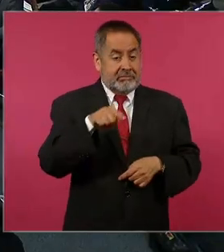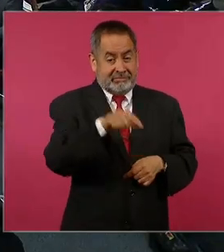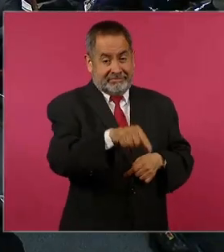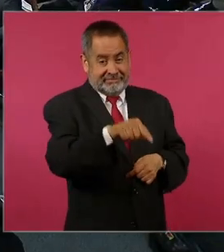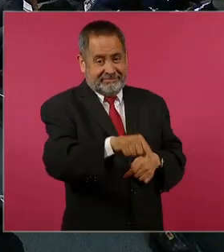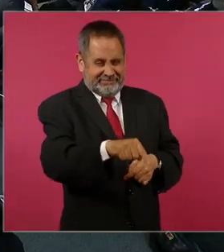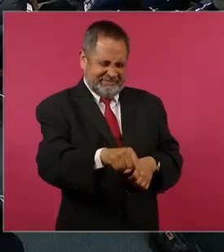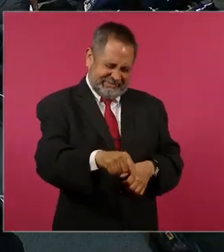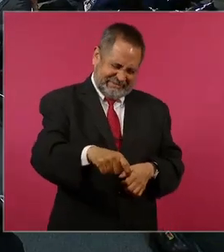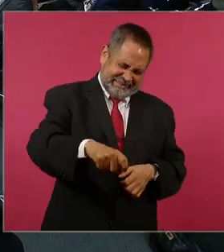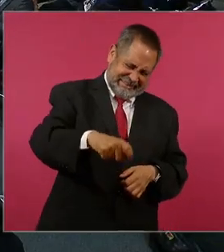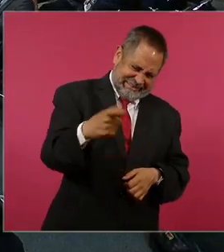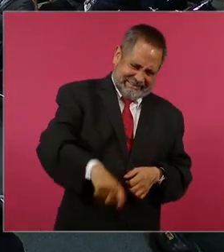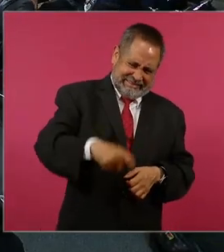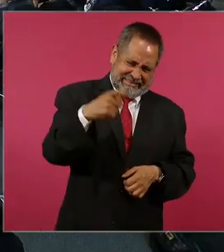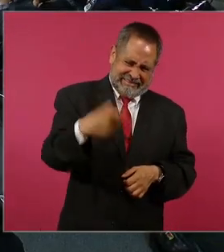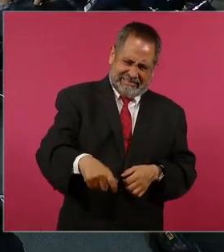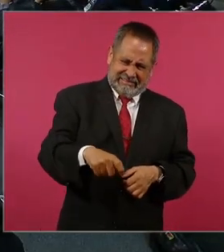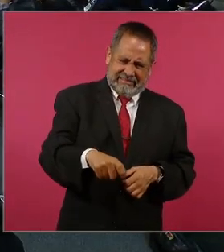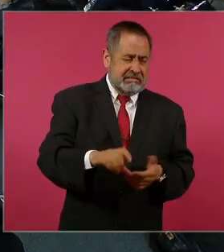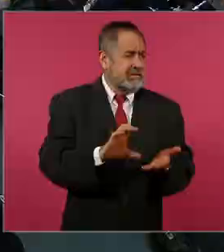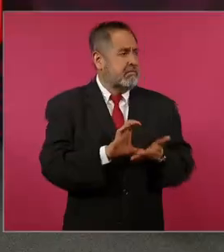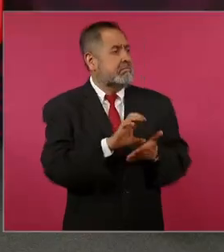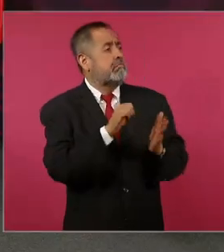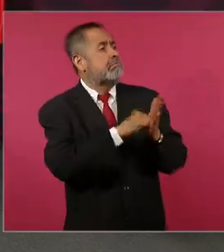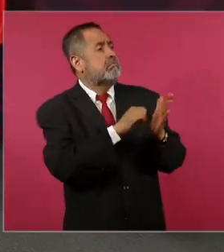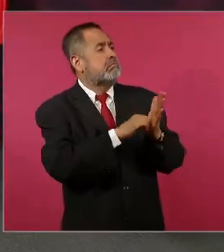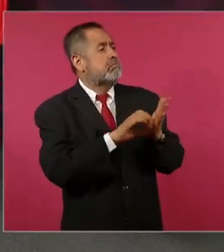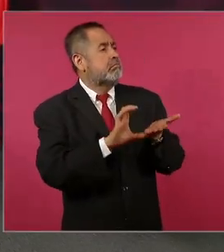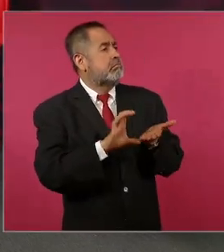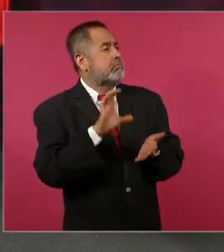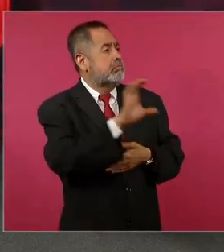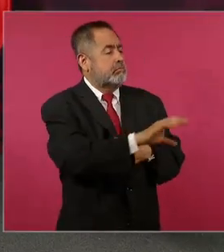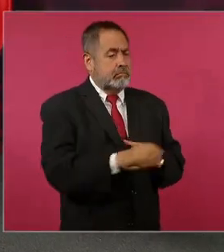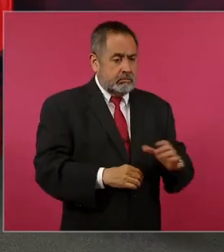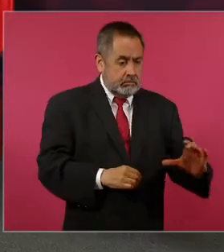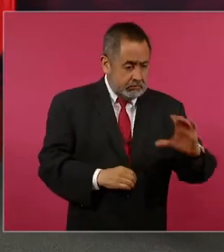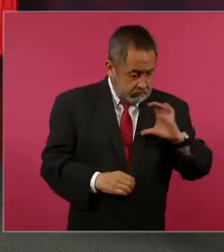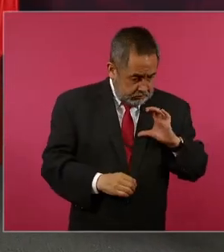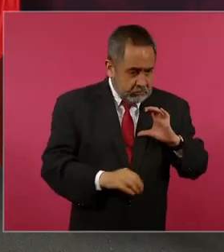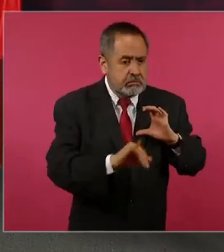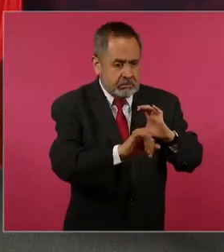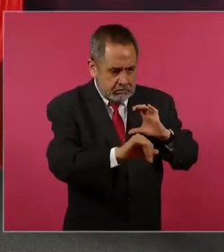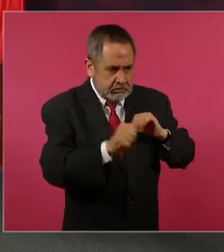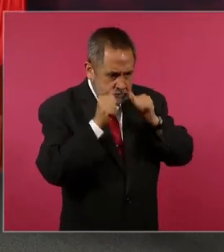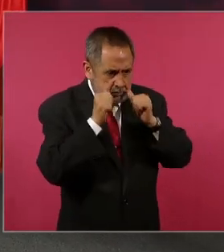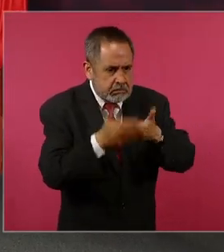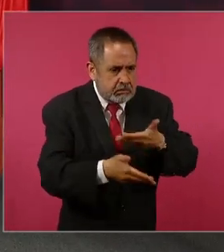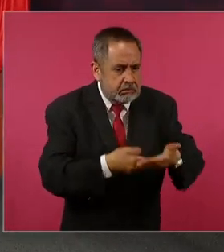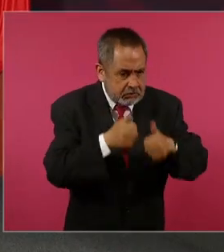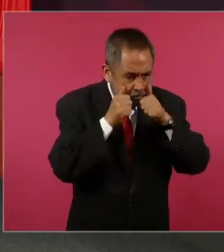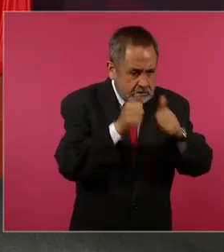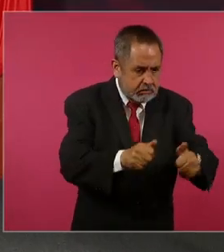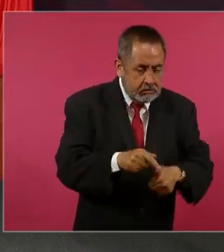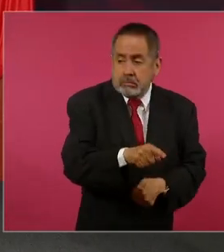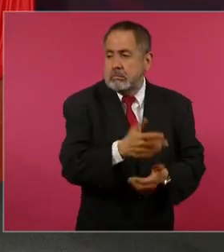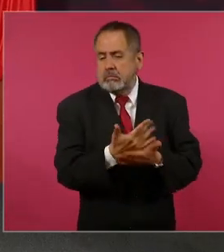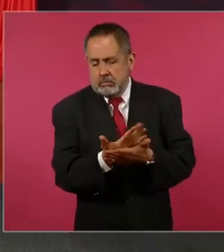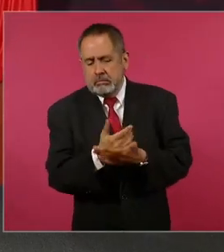puerta, un potentado, no, no, no, no, no. No lo hacen